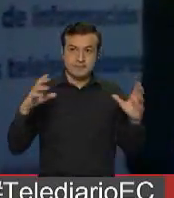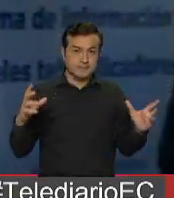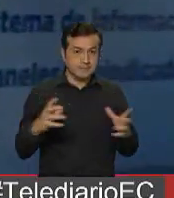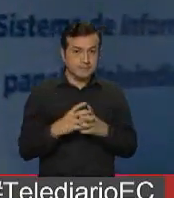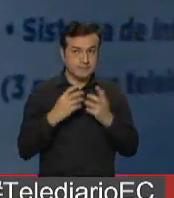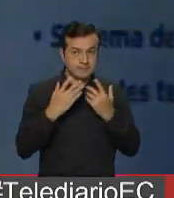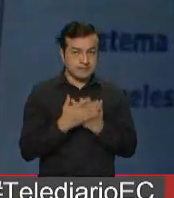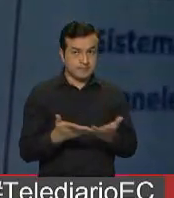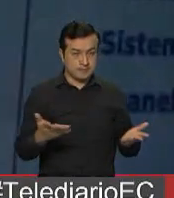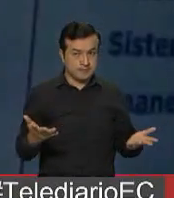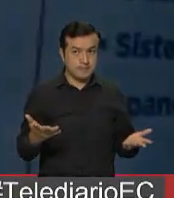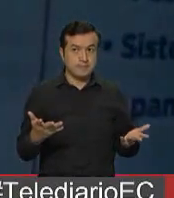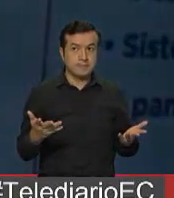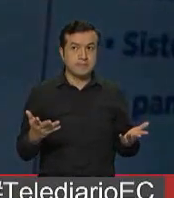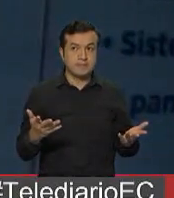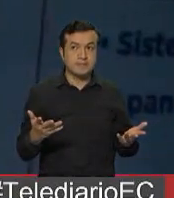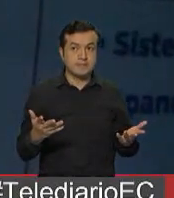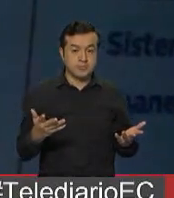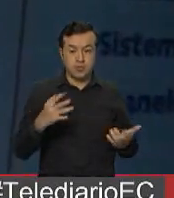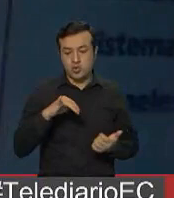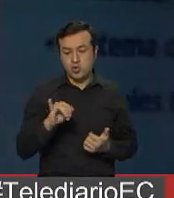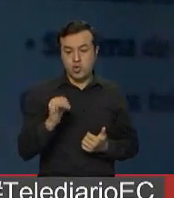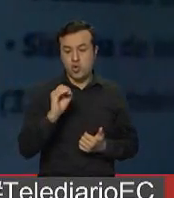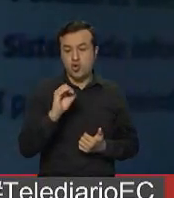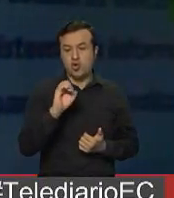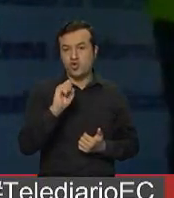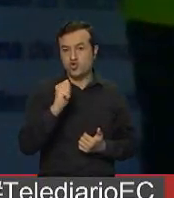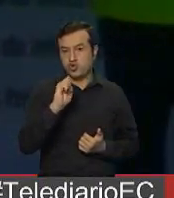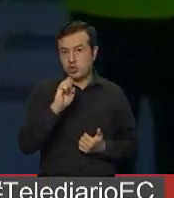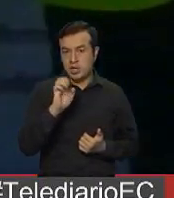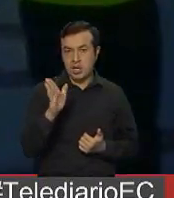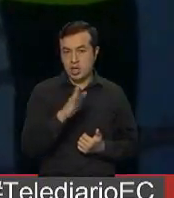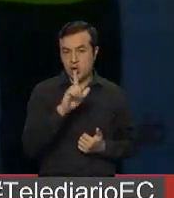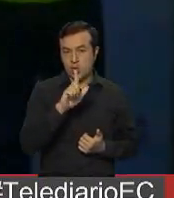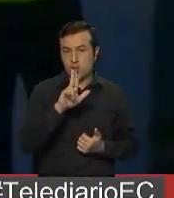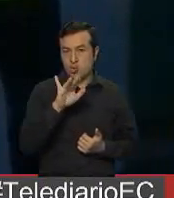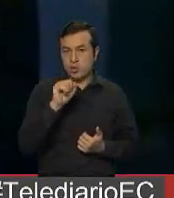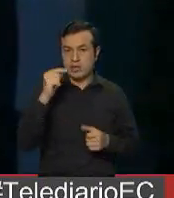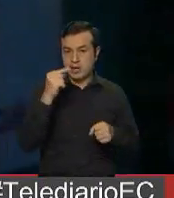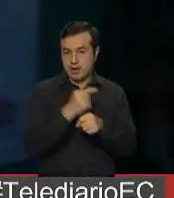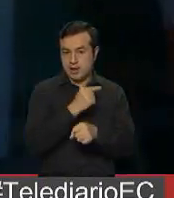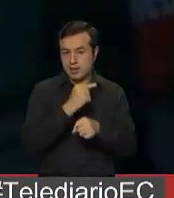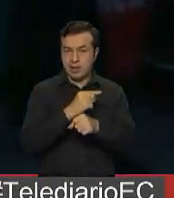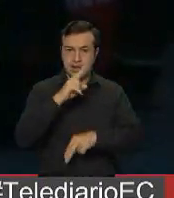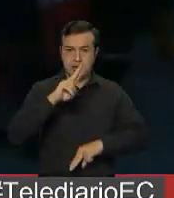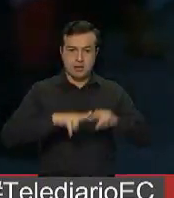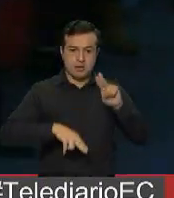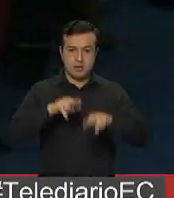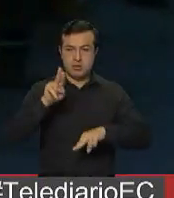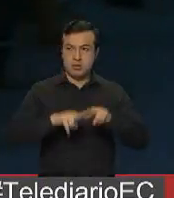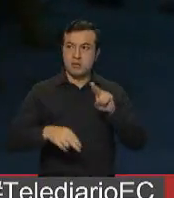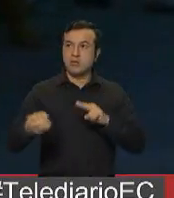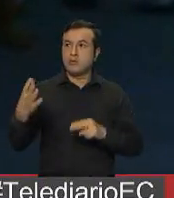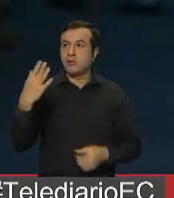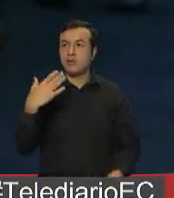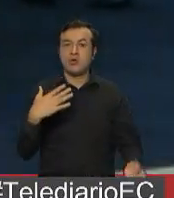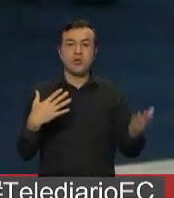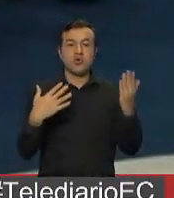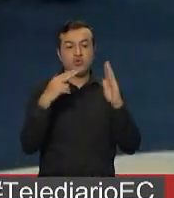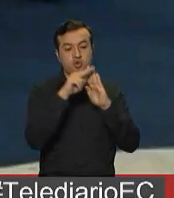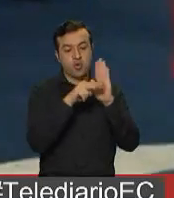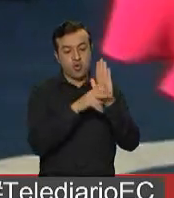esta obra. Estamos con José Luis, gerente de esta obra, y quisiera que nos comente cómo son los procesos